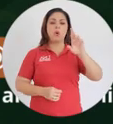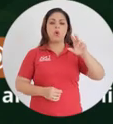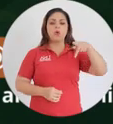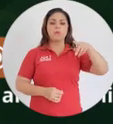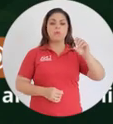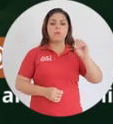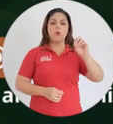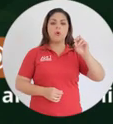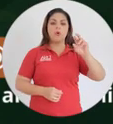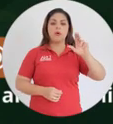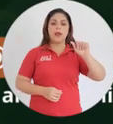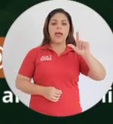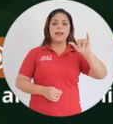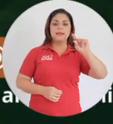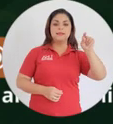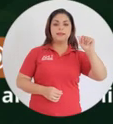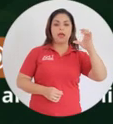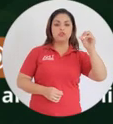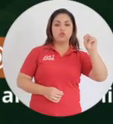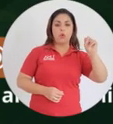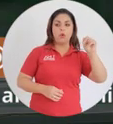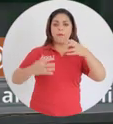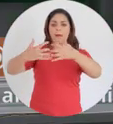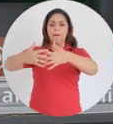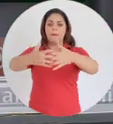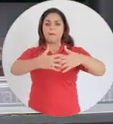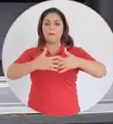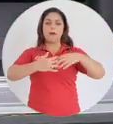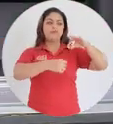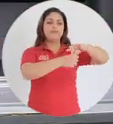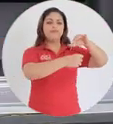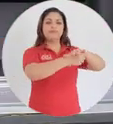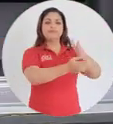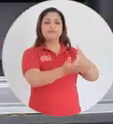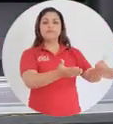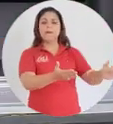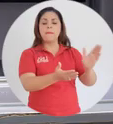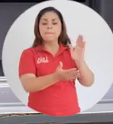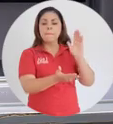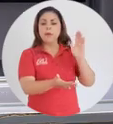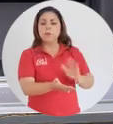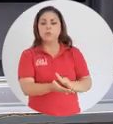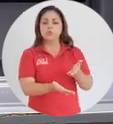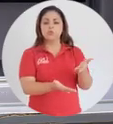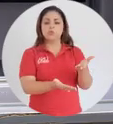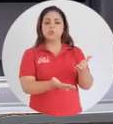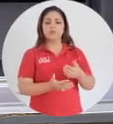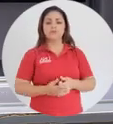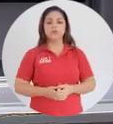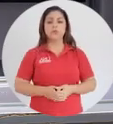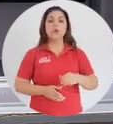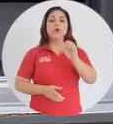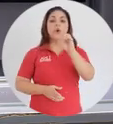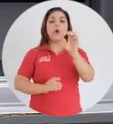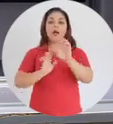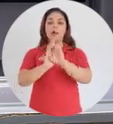corporalización, ¿verdad?, de todo el sector agrícola en el país, o por ejemplo,